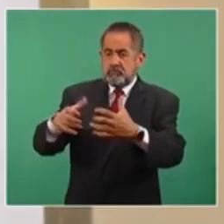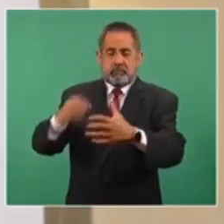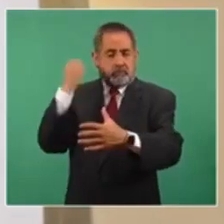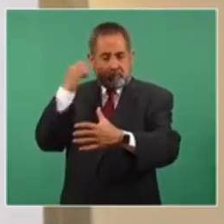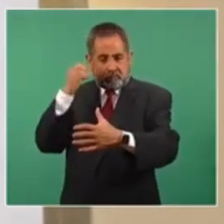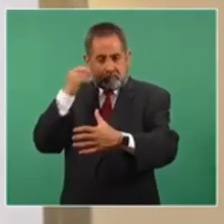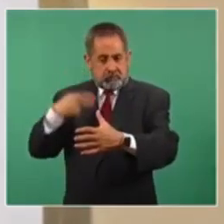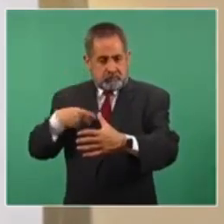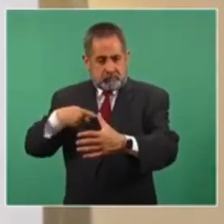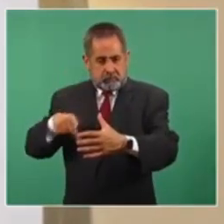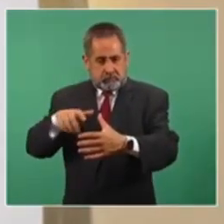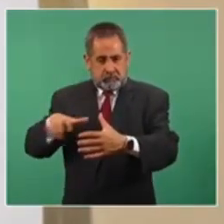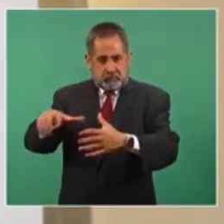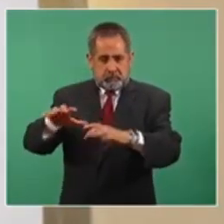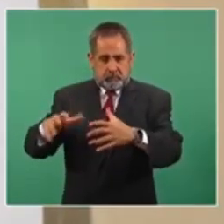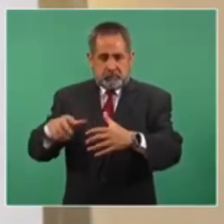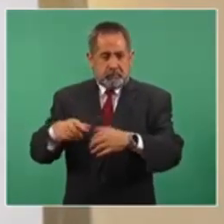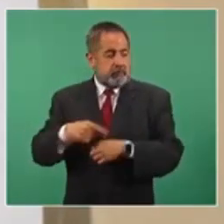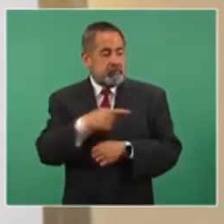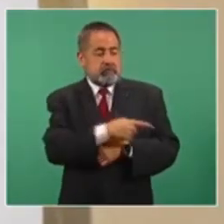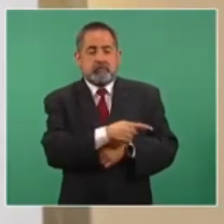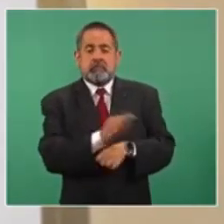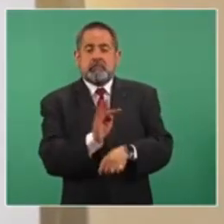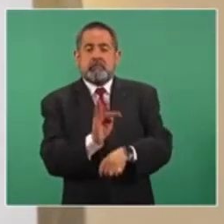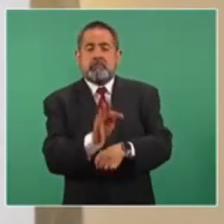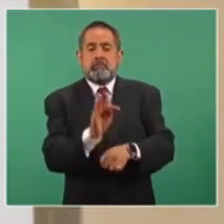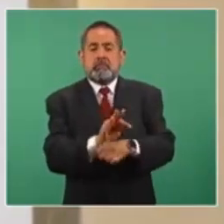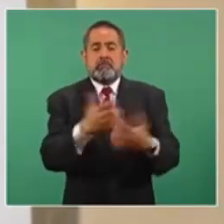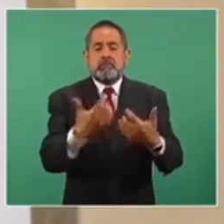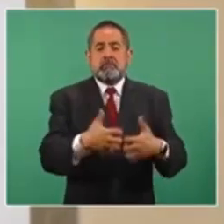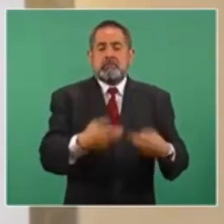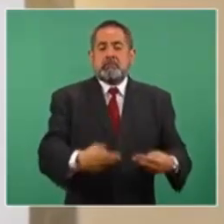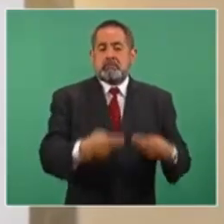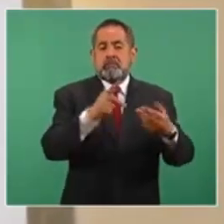para favorecer a una empresa de energía eólica